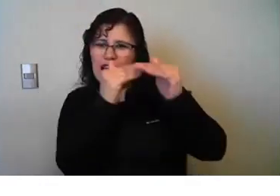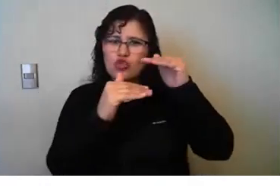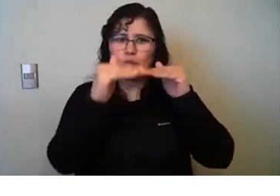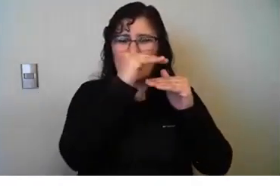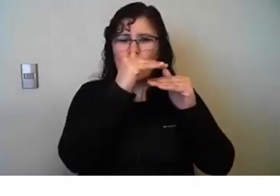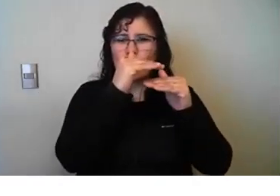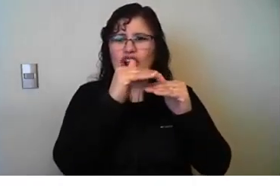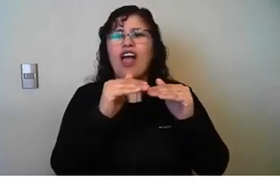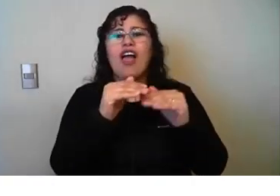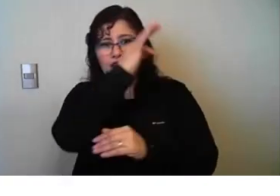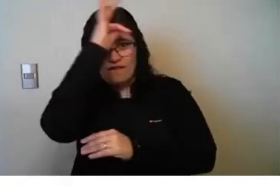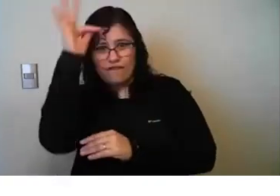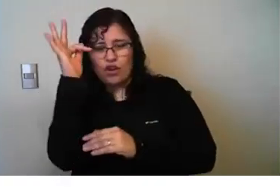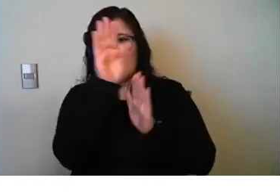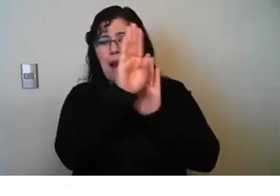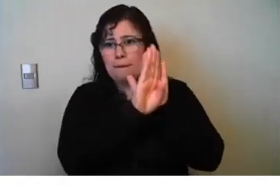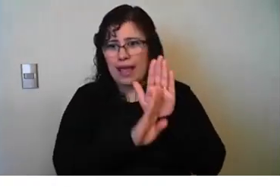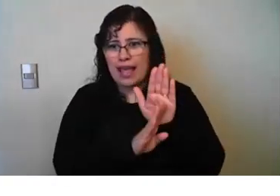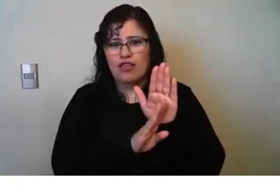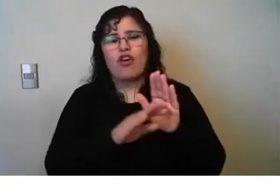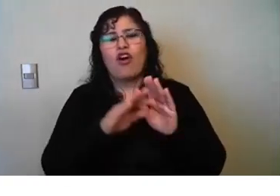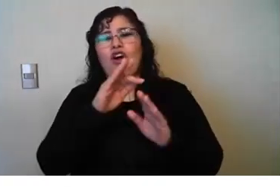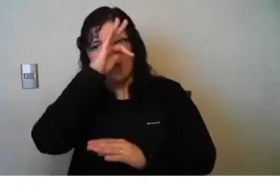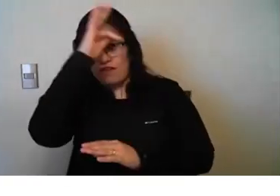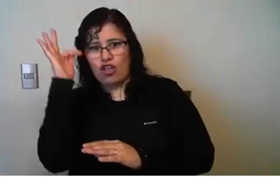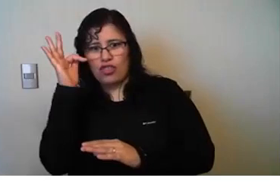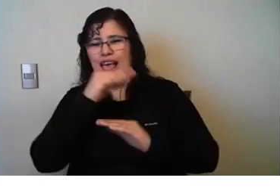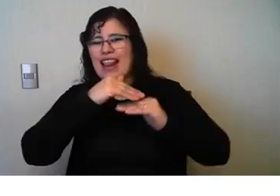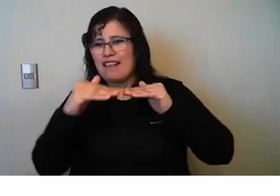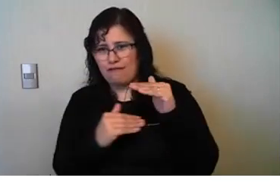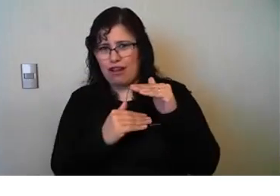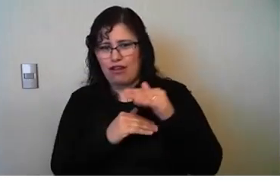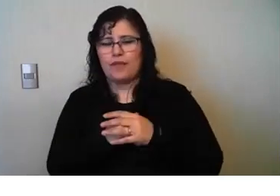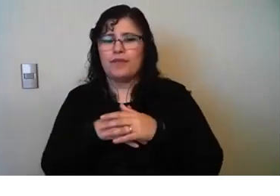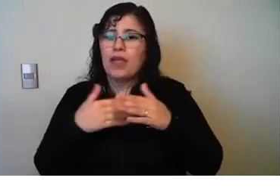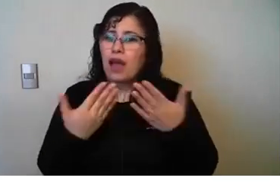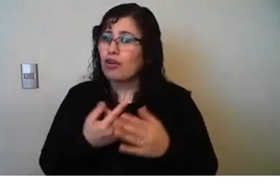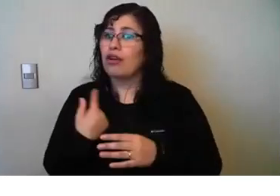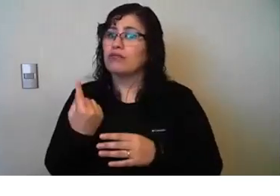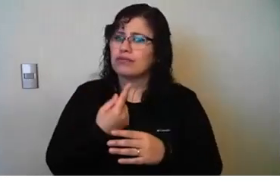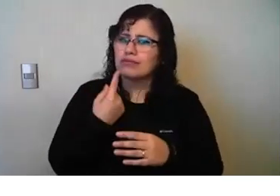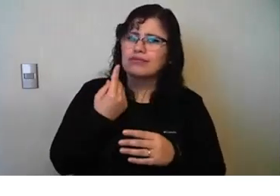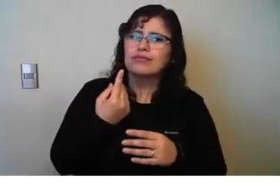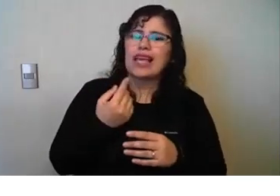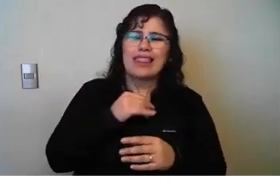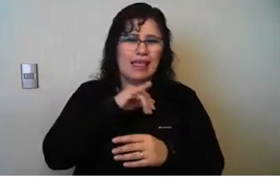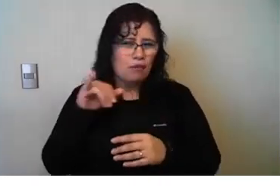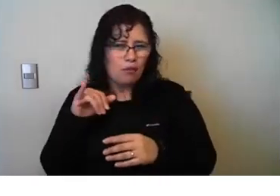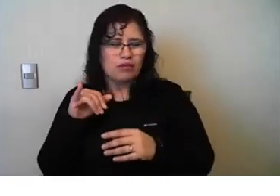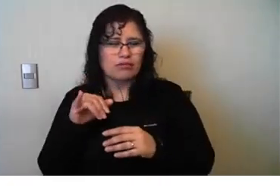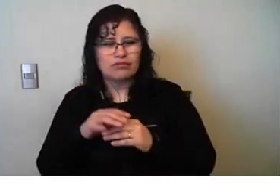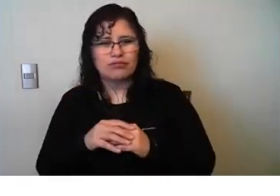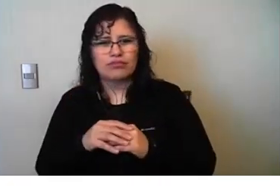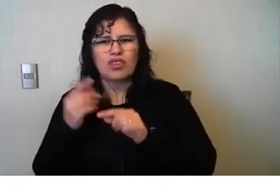frontales medios, frontales inferiores. Ahora, nosotros vamos a tener más adelante, en